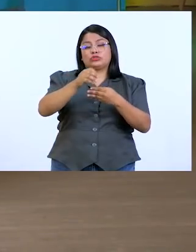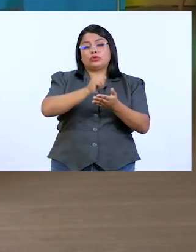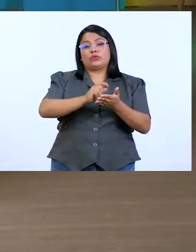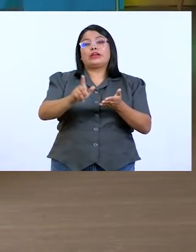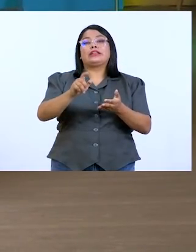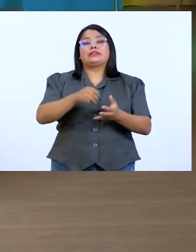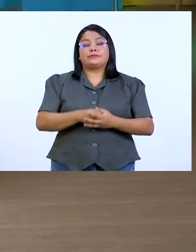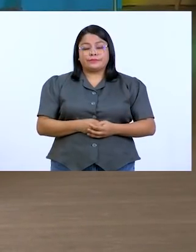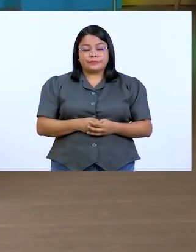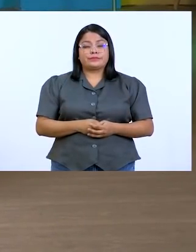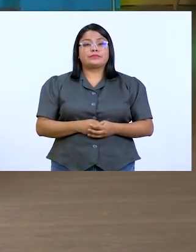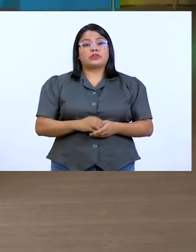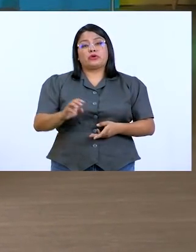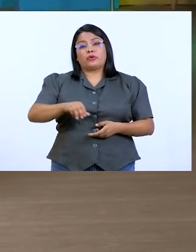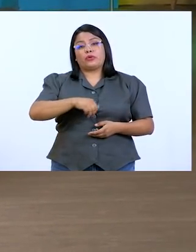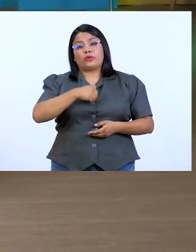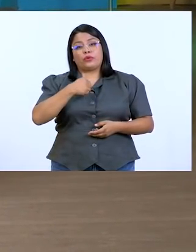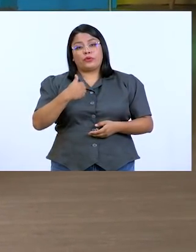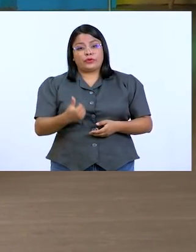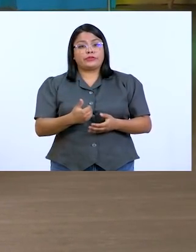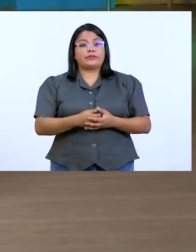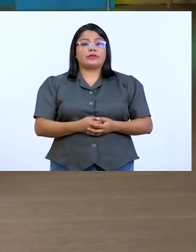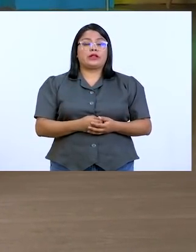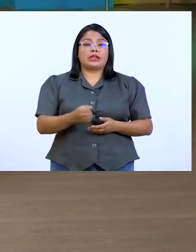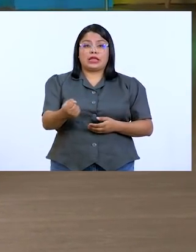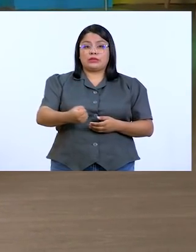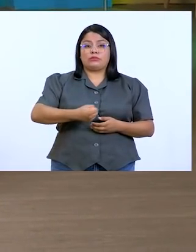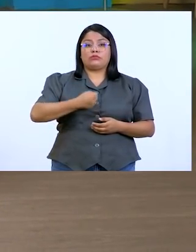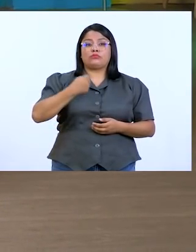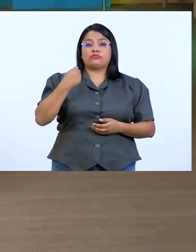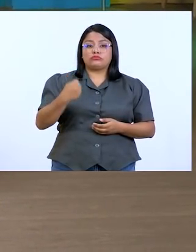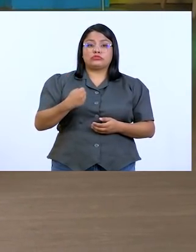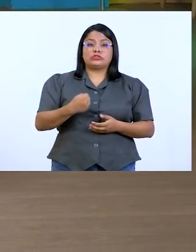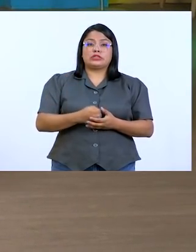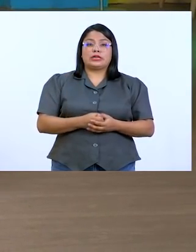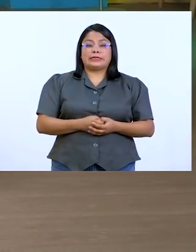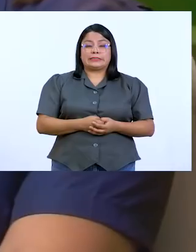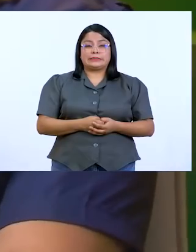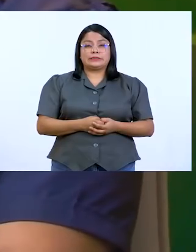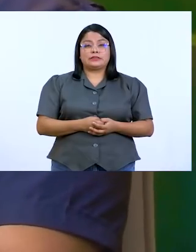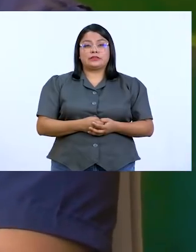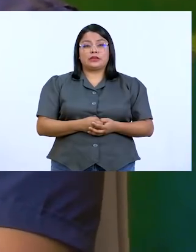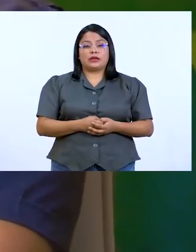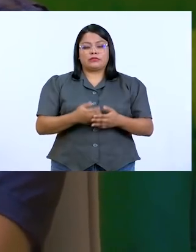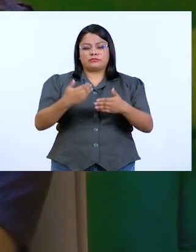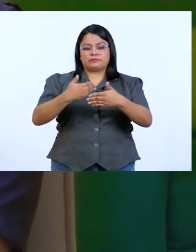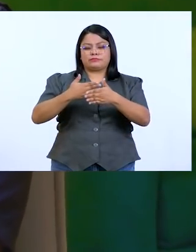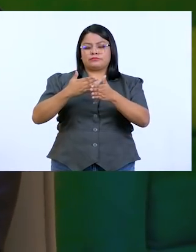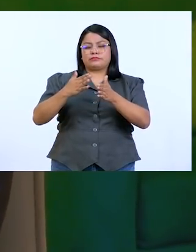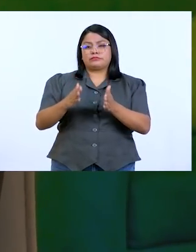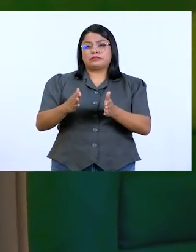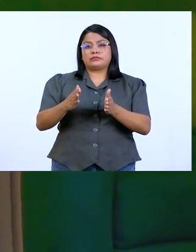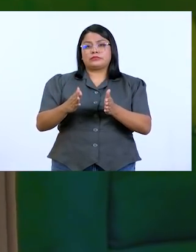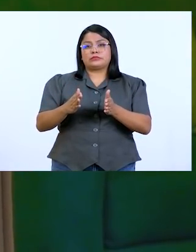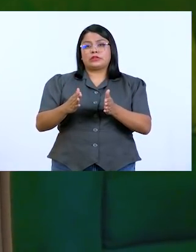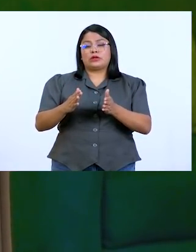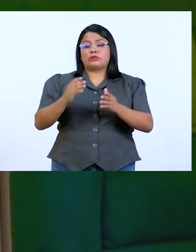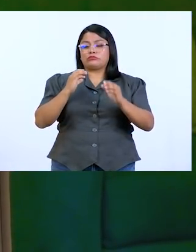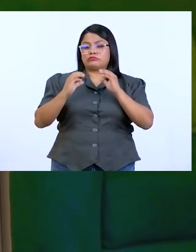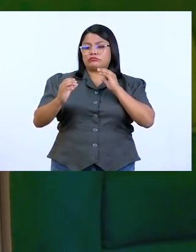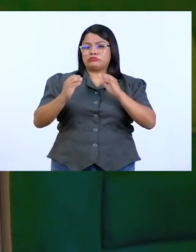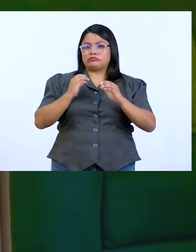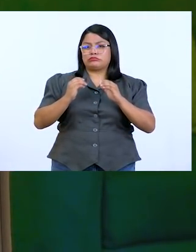contexto escolar. Y otro de ellos, Francisca, es la importancia de la visión del aula como agente